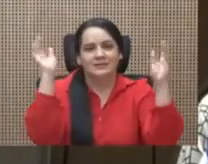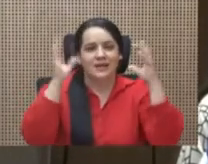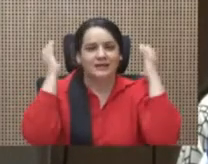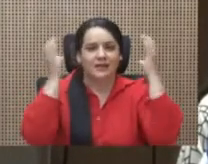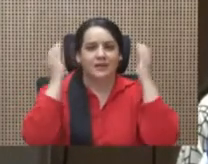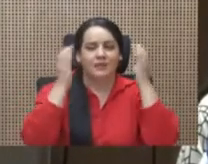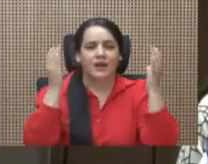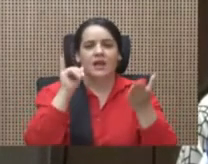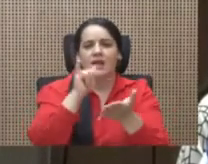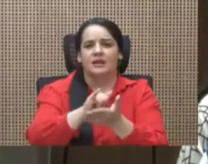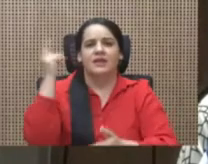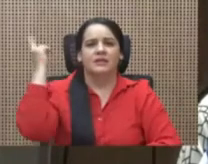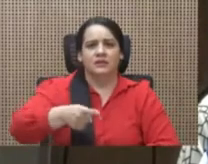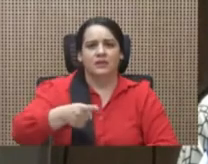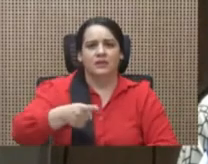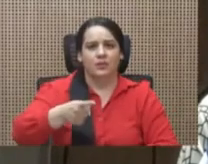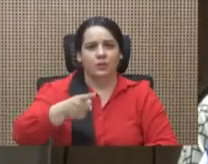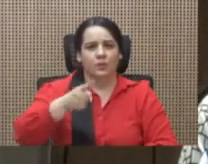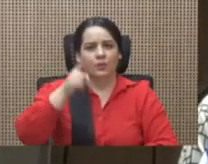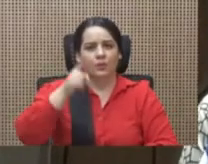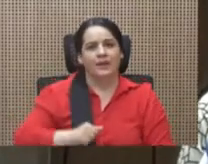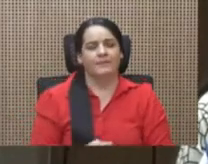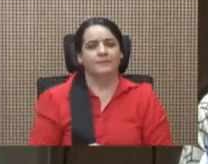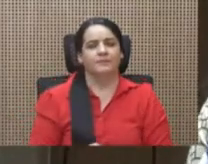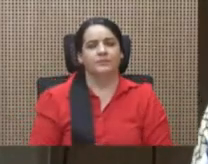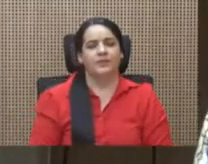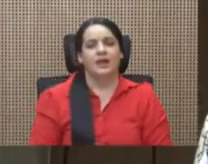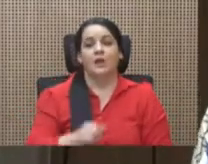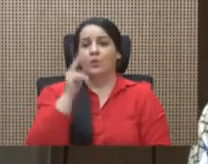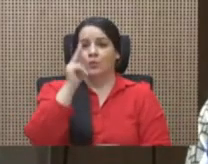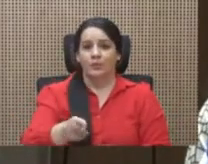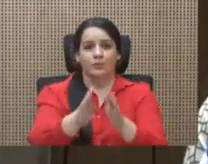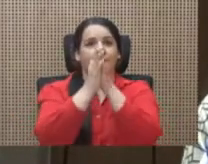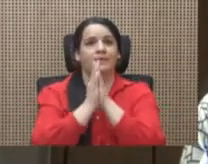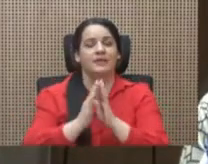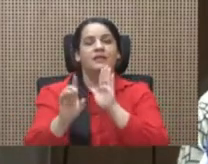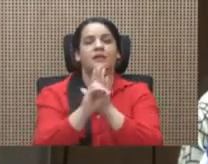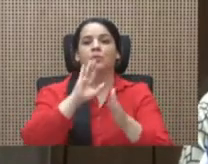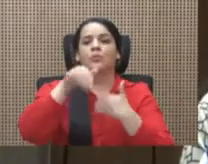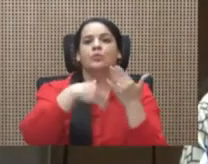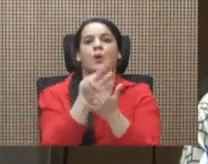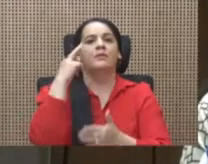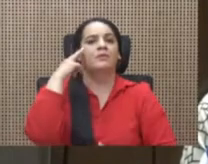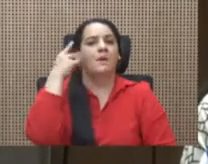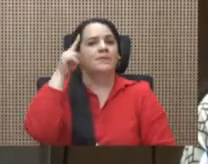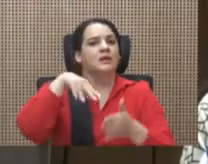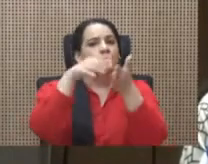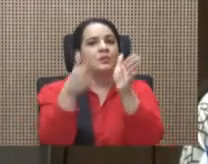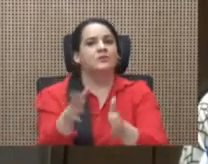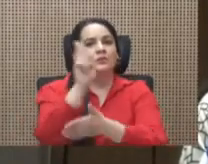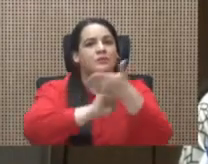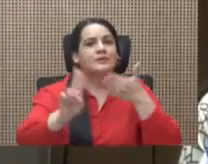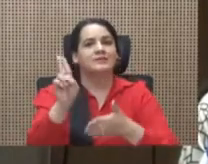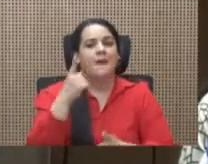esa dictadura cubana. Los mismos que piden los derechos, con toda la razón, para los estudiantes